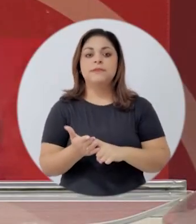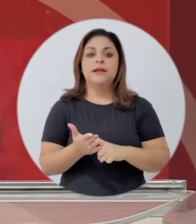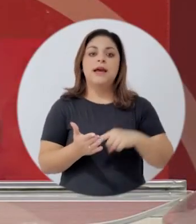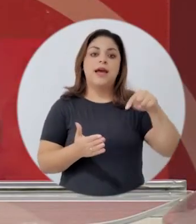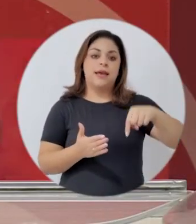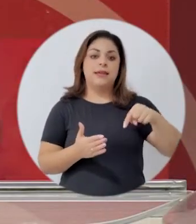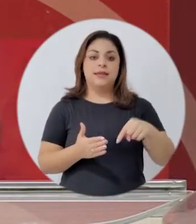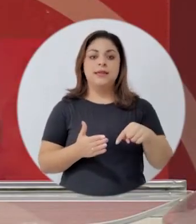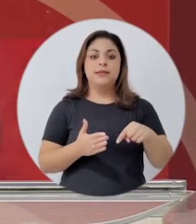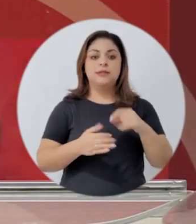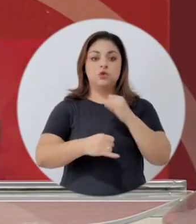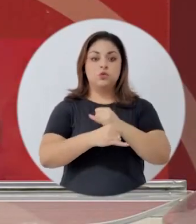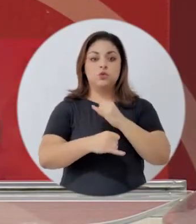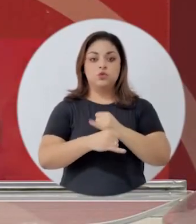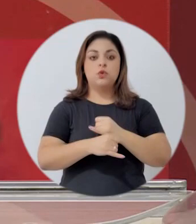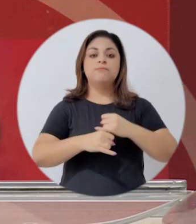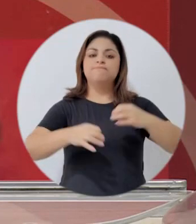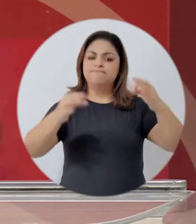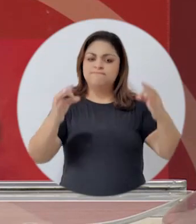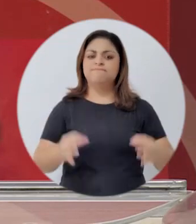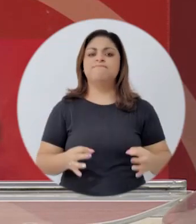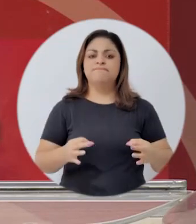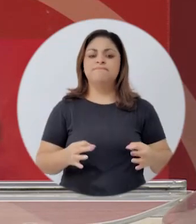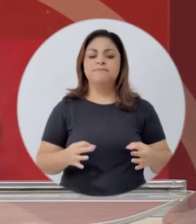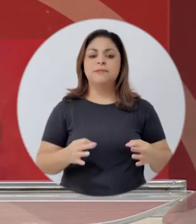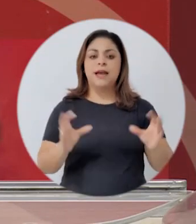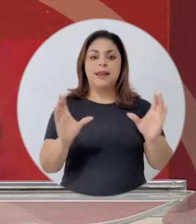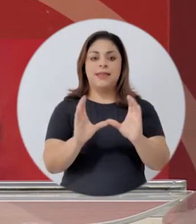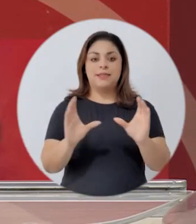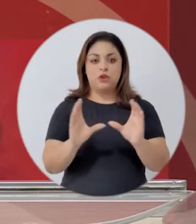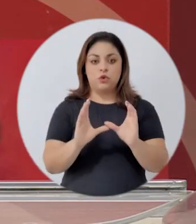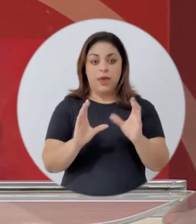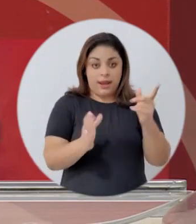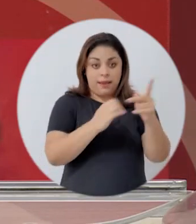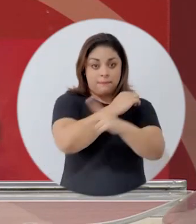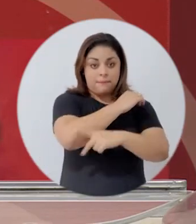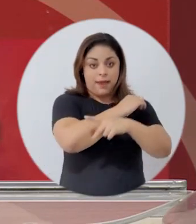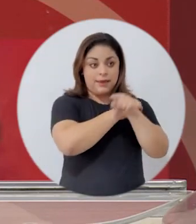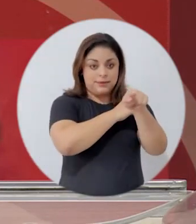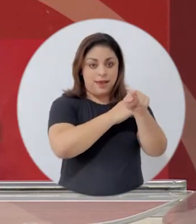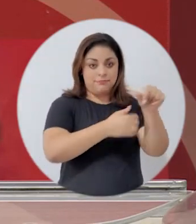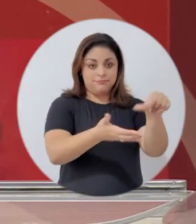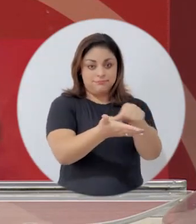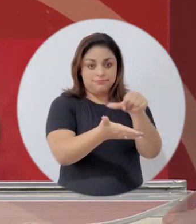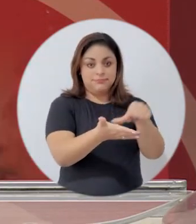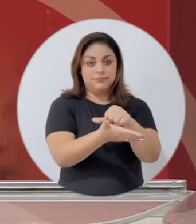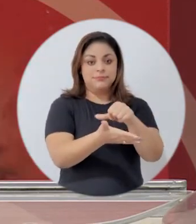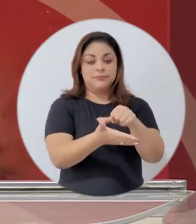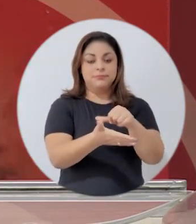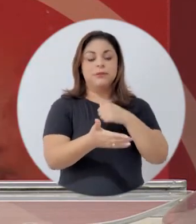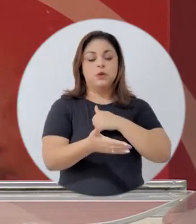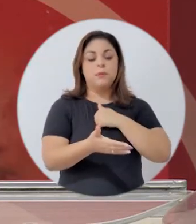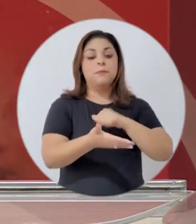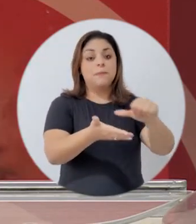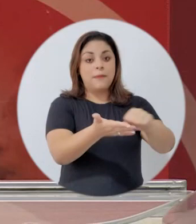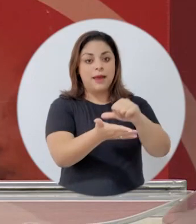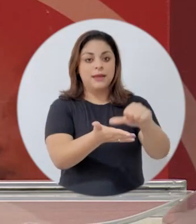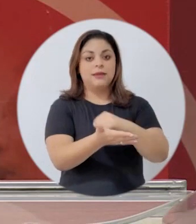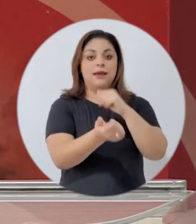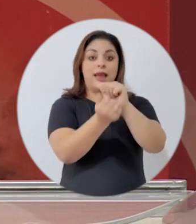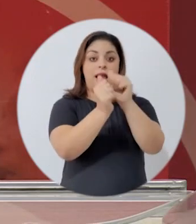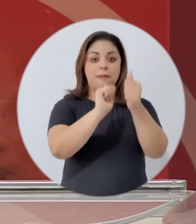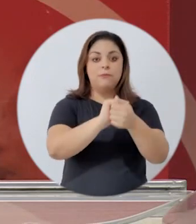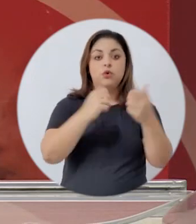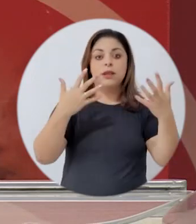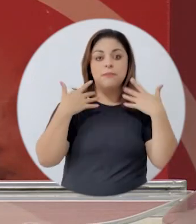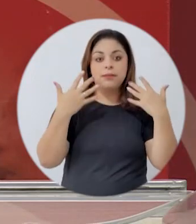ente costarricense de acreditación, que de hecho la página de la Dirección de Cambio Climático ahí mismo te determina cuáles son los que están